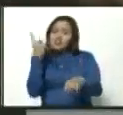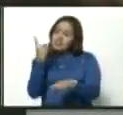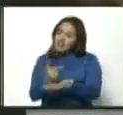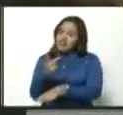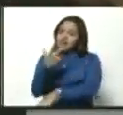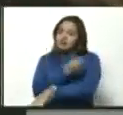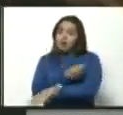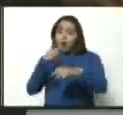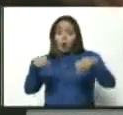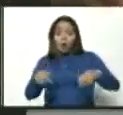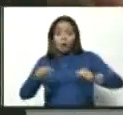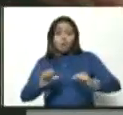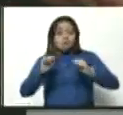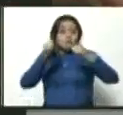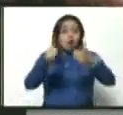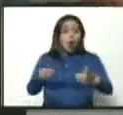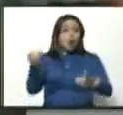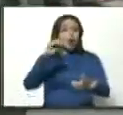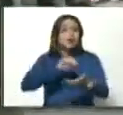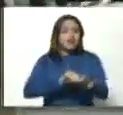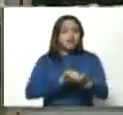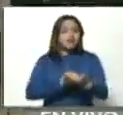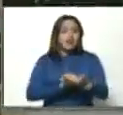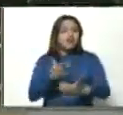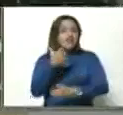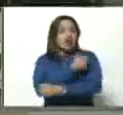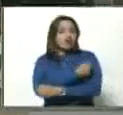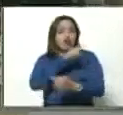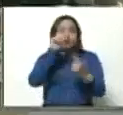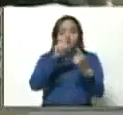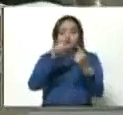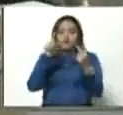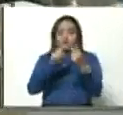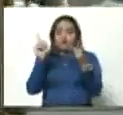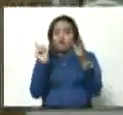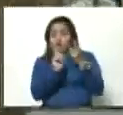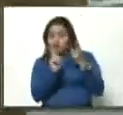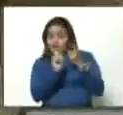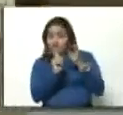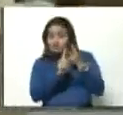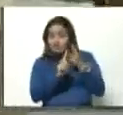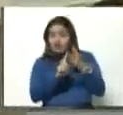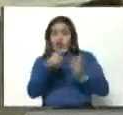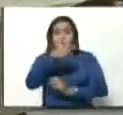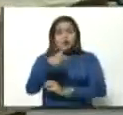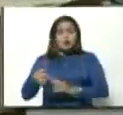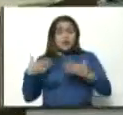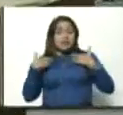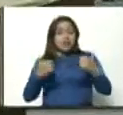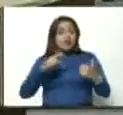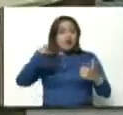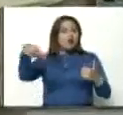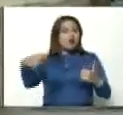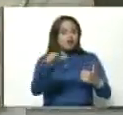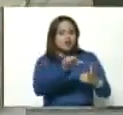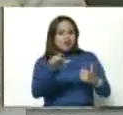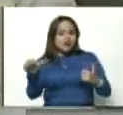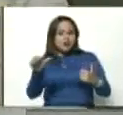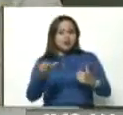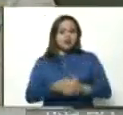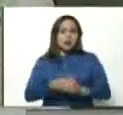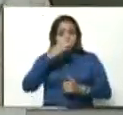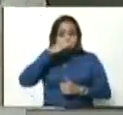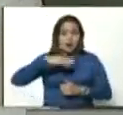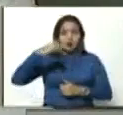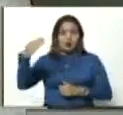hoy inicia el plan de refuerzo, como lo informó el ministro a detalle, personal de salud. La semana que viene estaremos con los